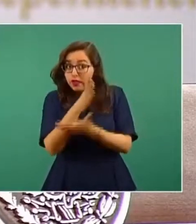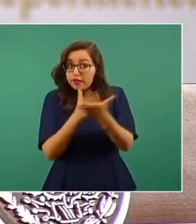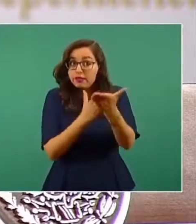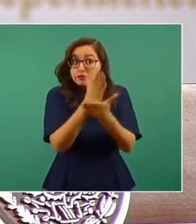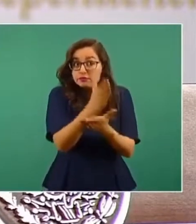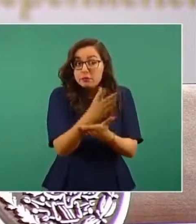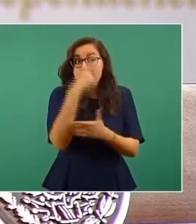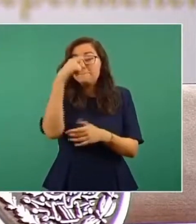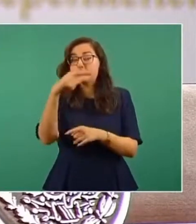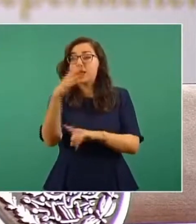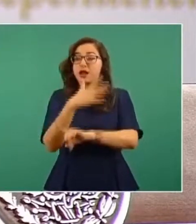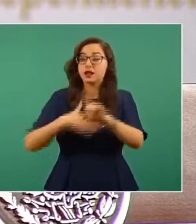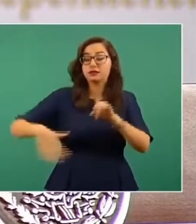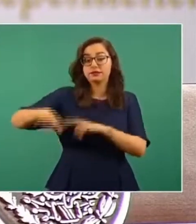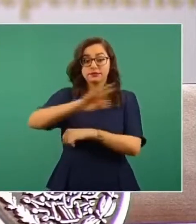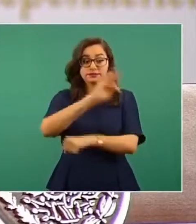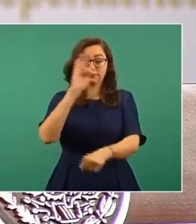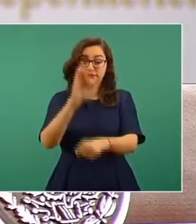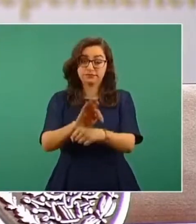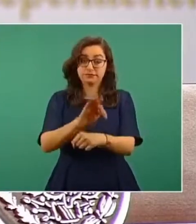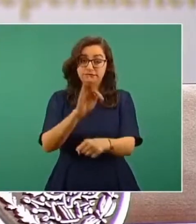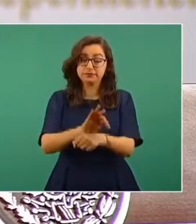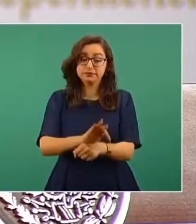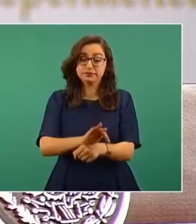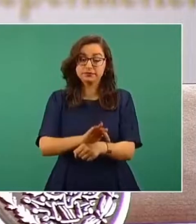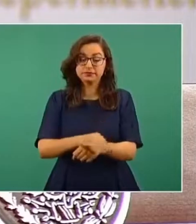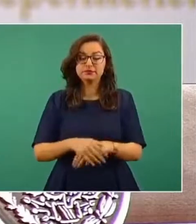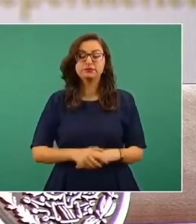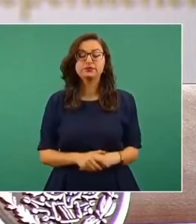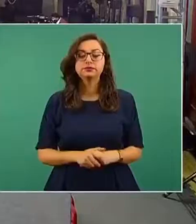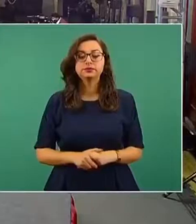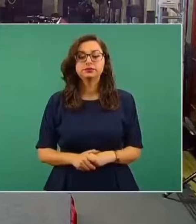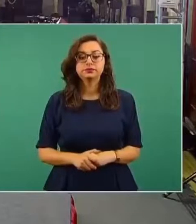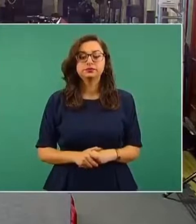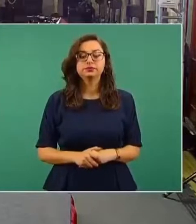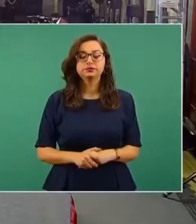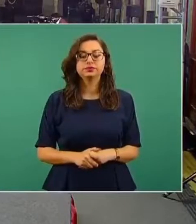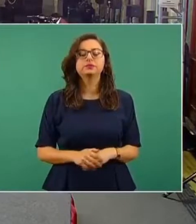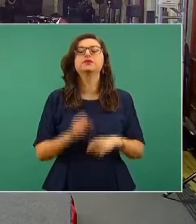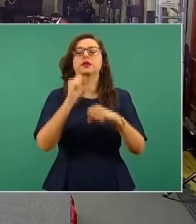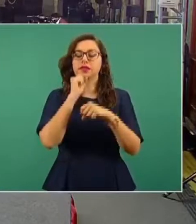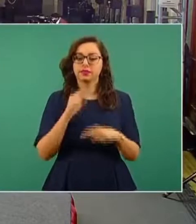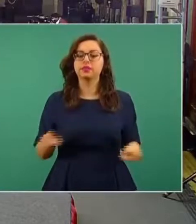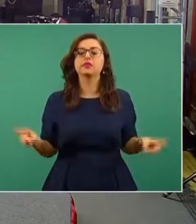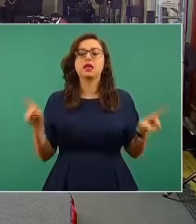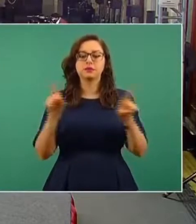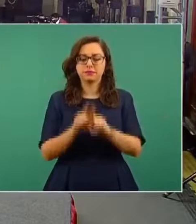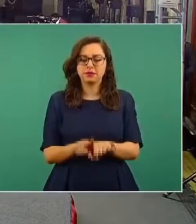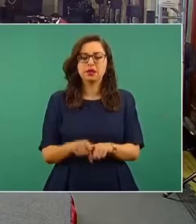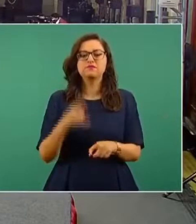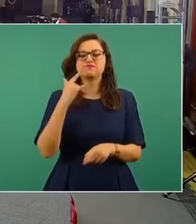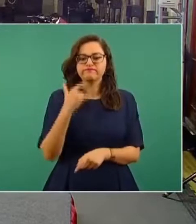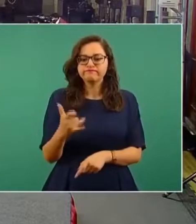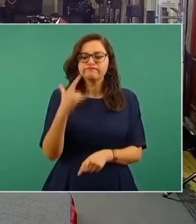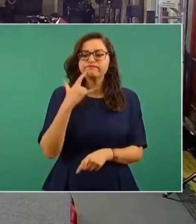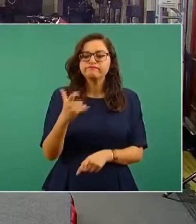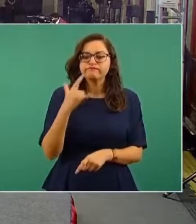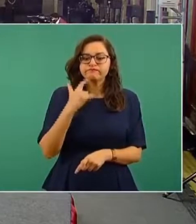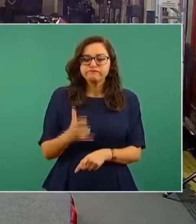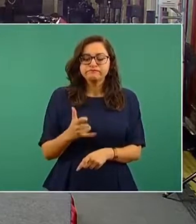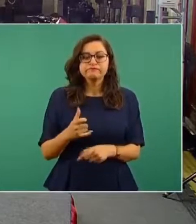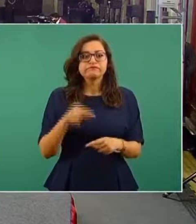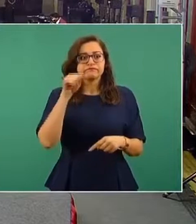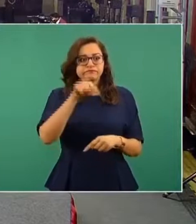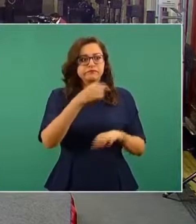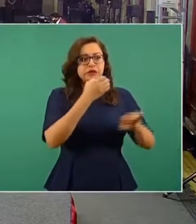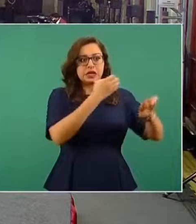de protección a personas candidatas amenazadas. También se reforzará la estrategia de seguridad en las